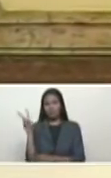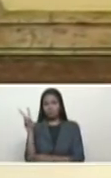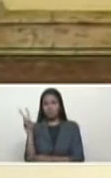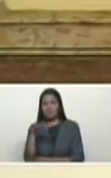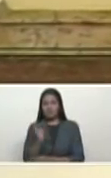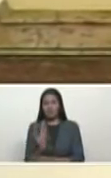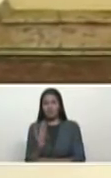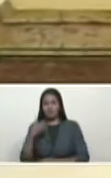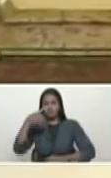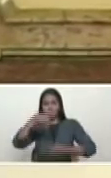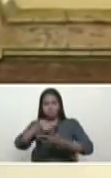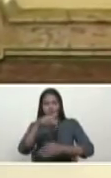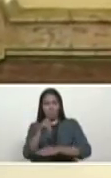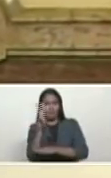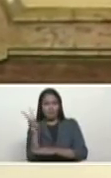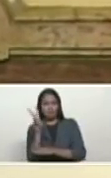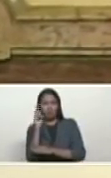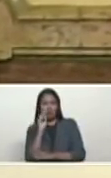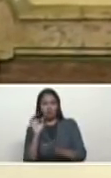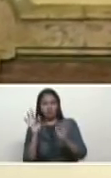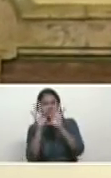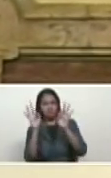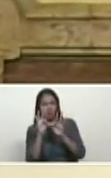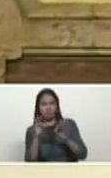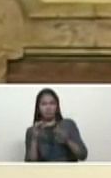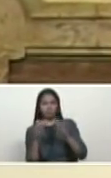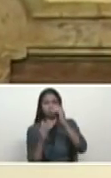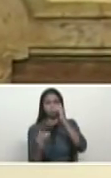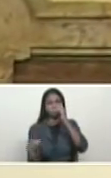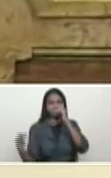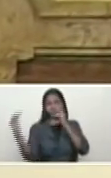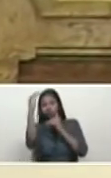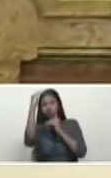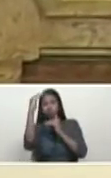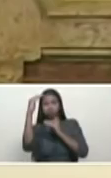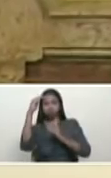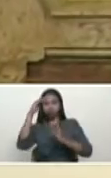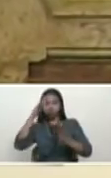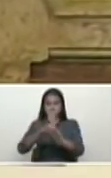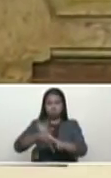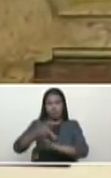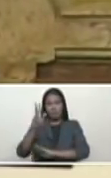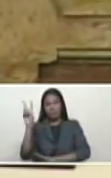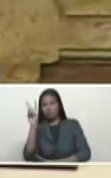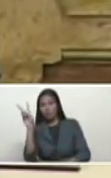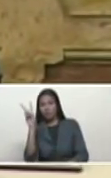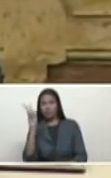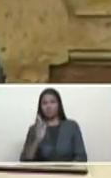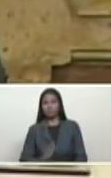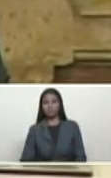pretendido imponer contra venezuela un esquema extremista para destruir el estado